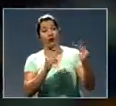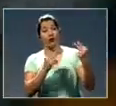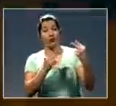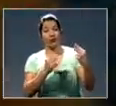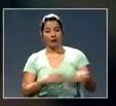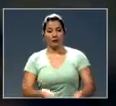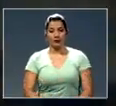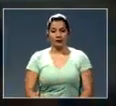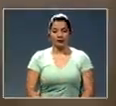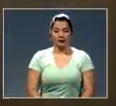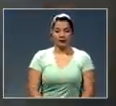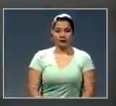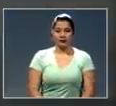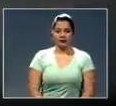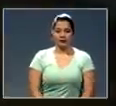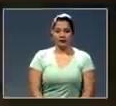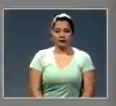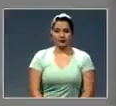De